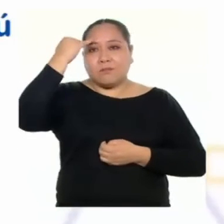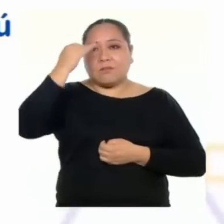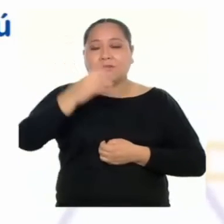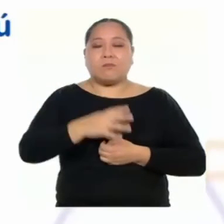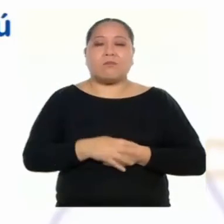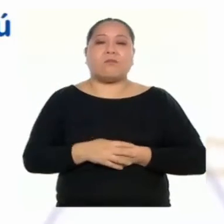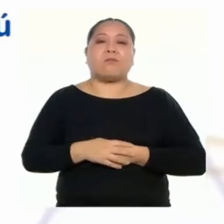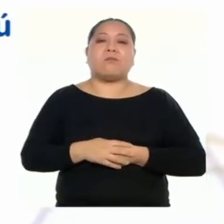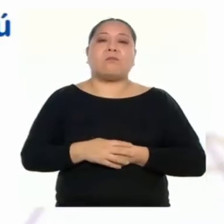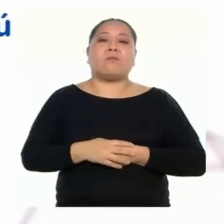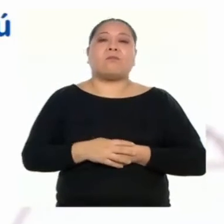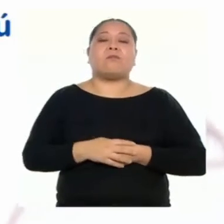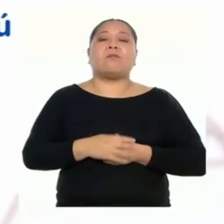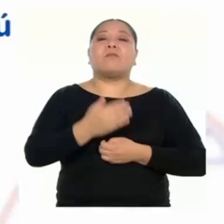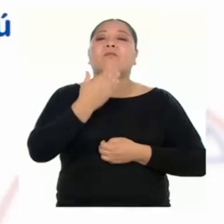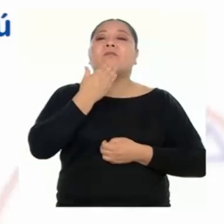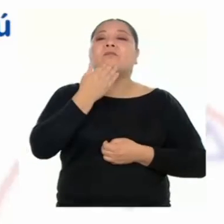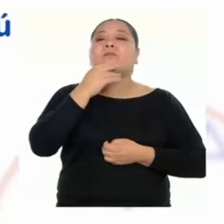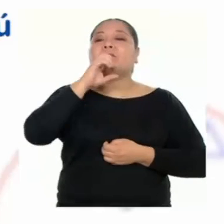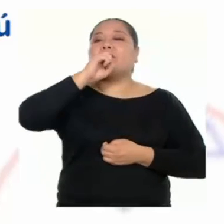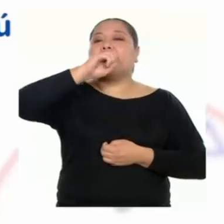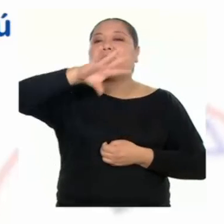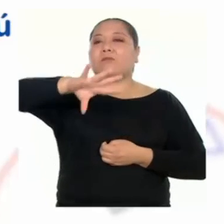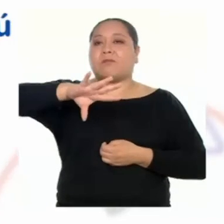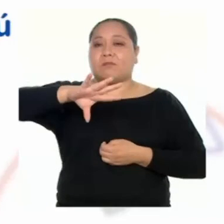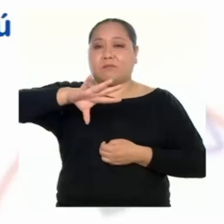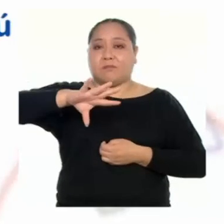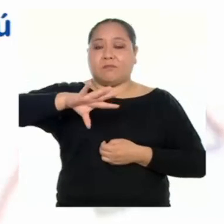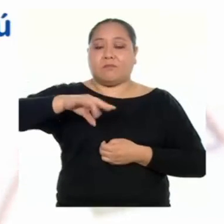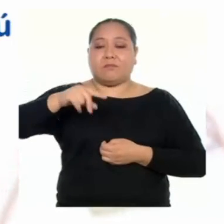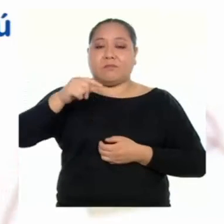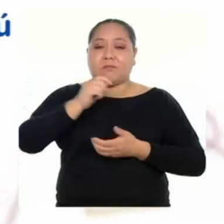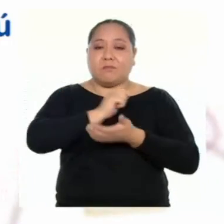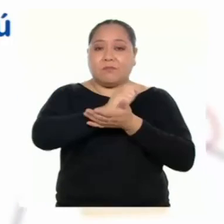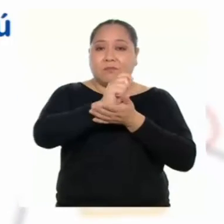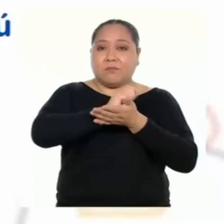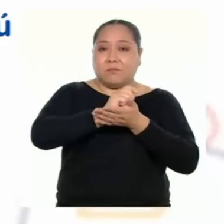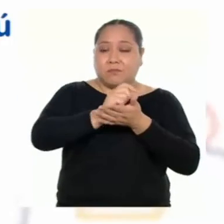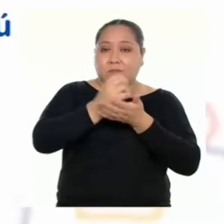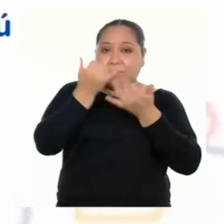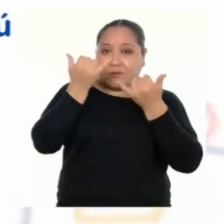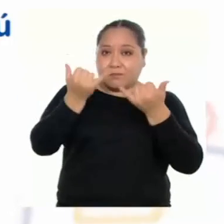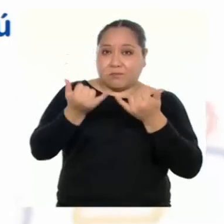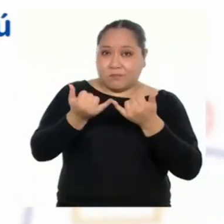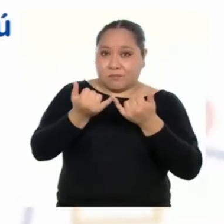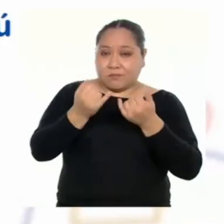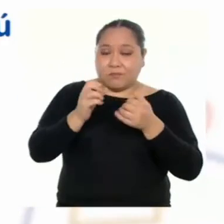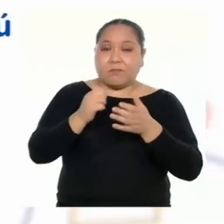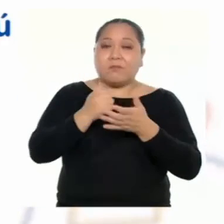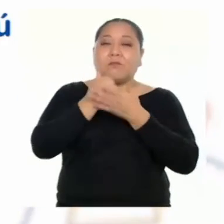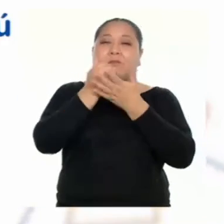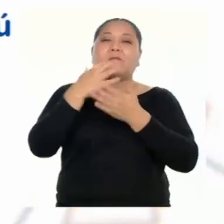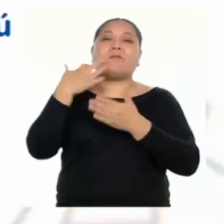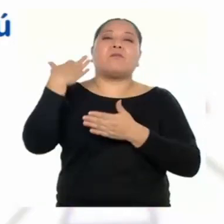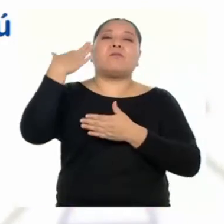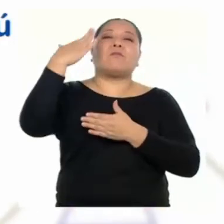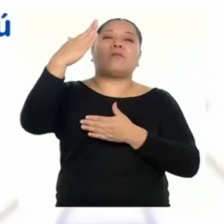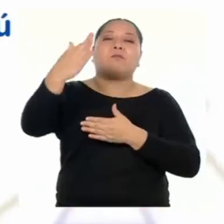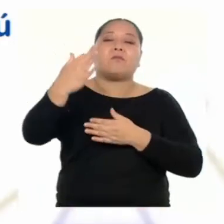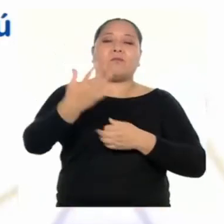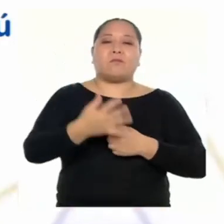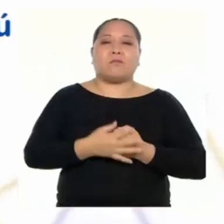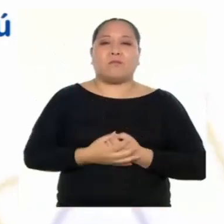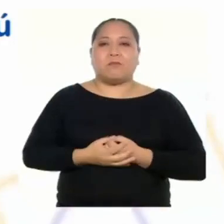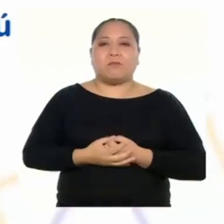la posición que asume quien la argumenta, y que el producto de hoy servirá de insumo para el final.